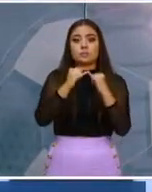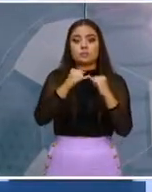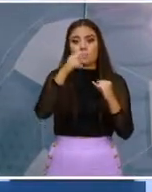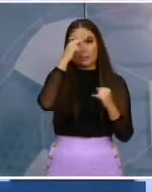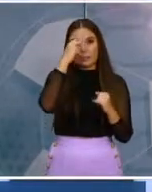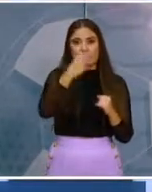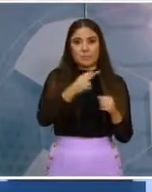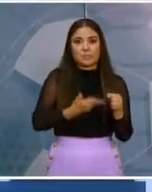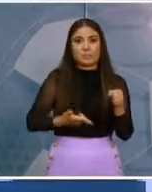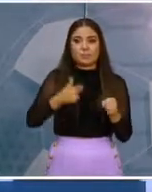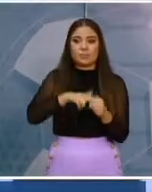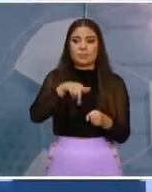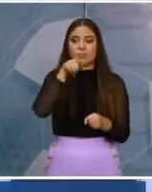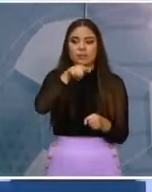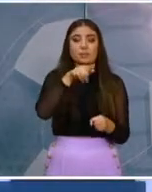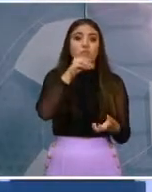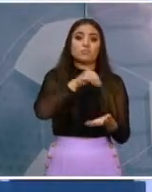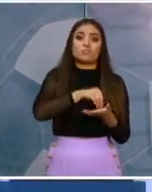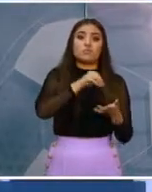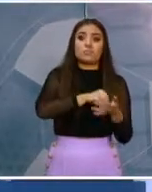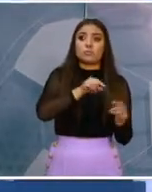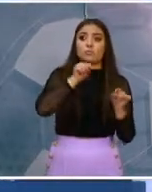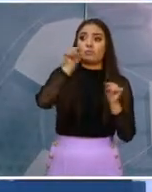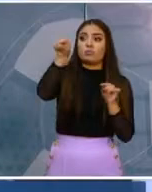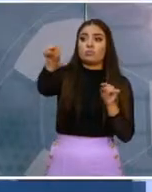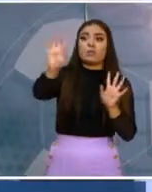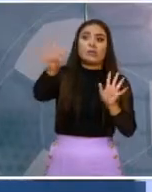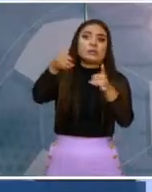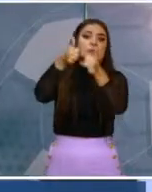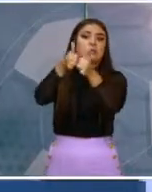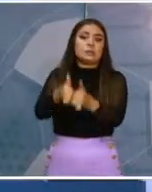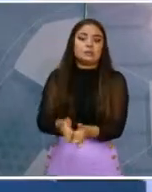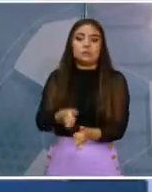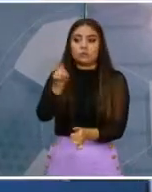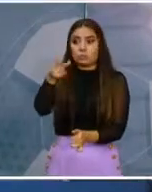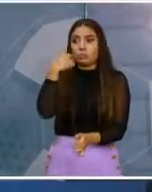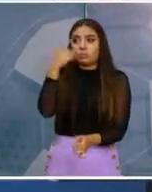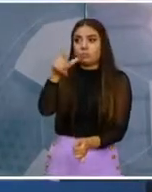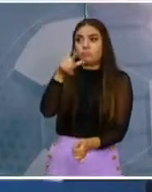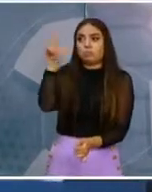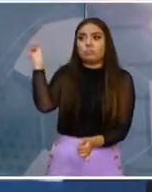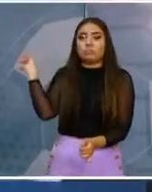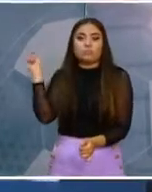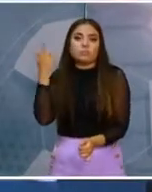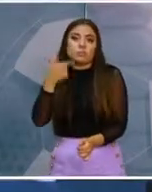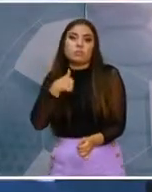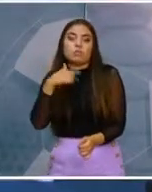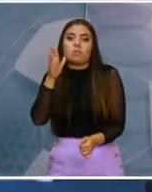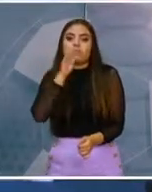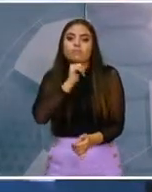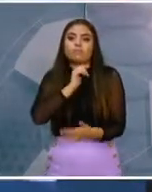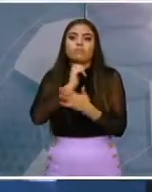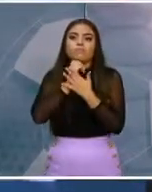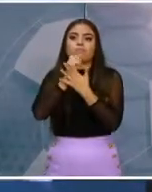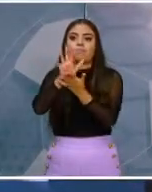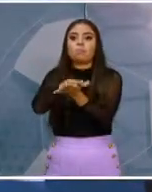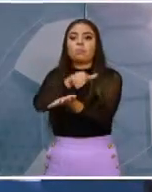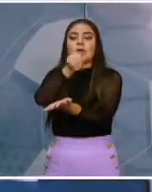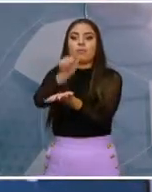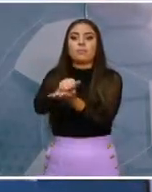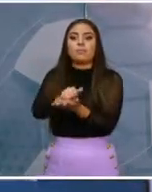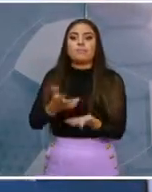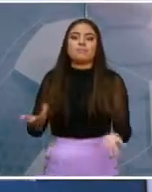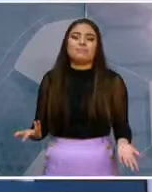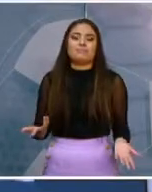con la amenaza de no liberarlos si se retiran de sus unidades y los dejan como en situación de abandono. Entonces, pues la legislación que obliga